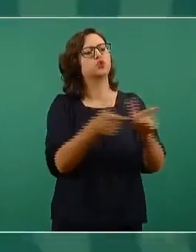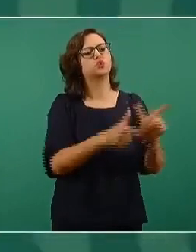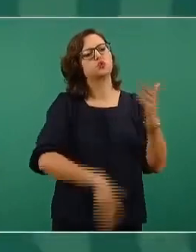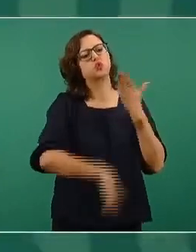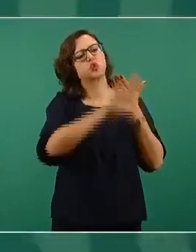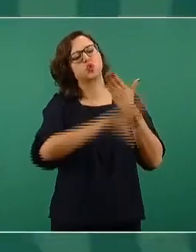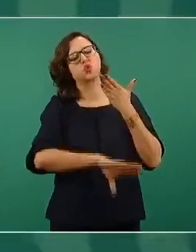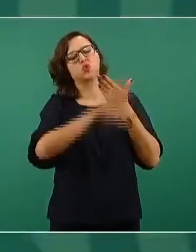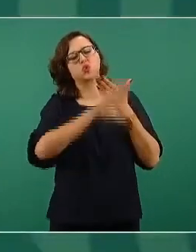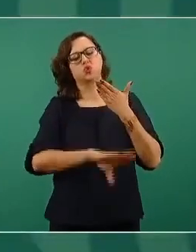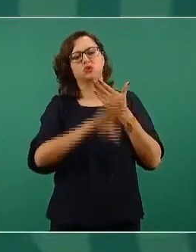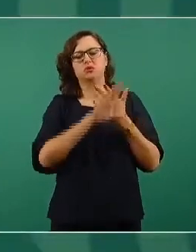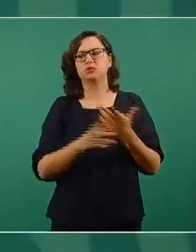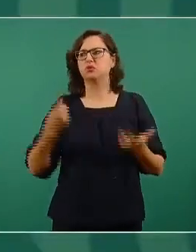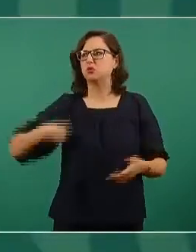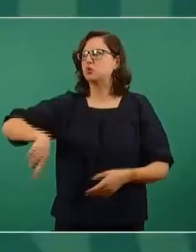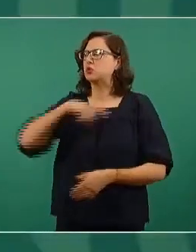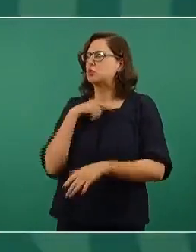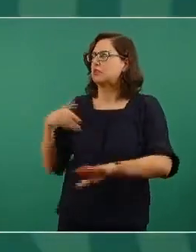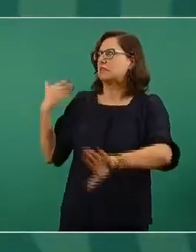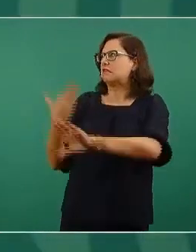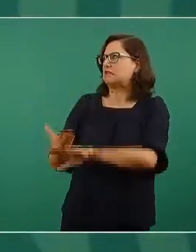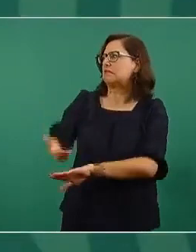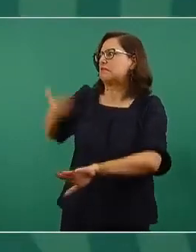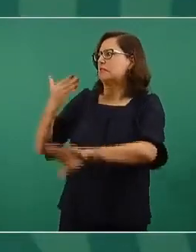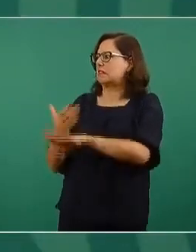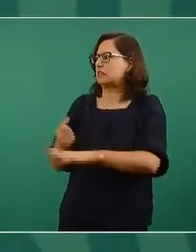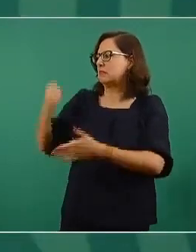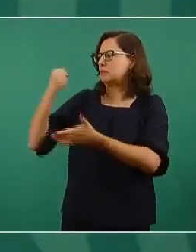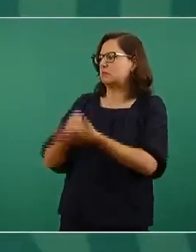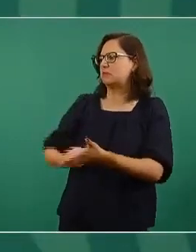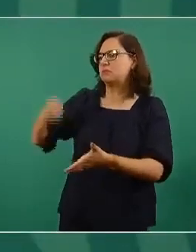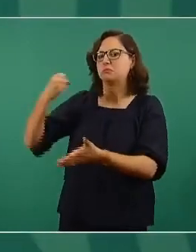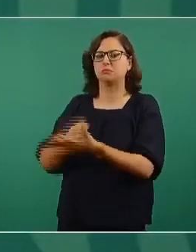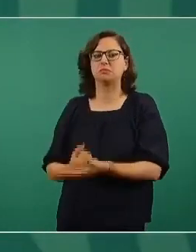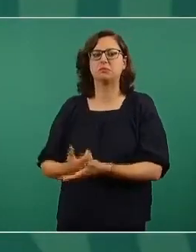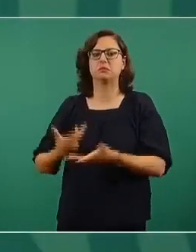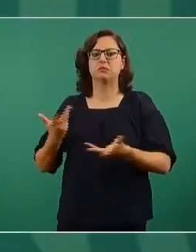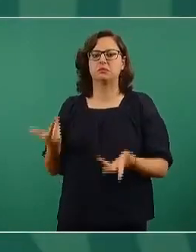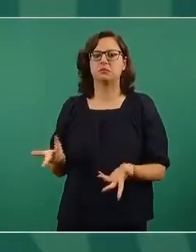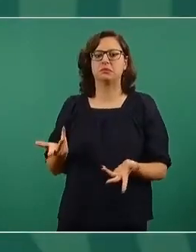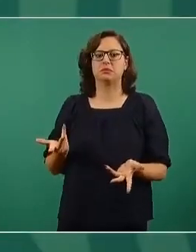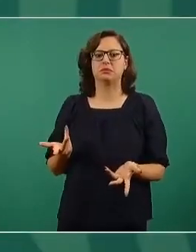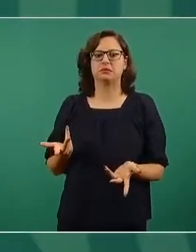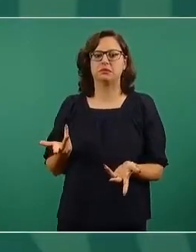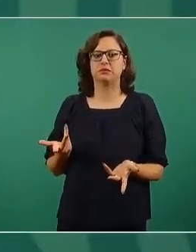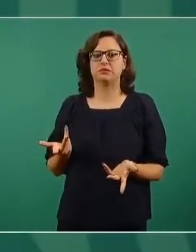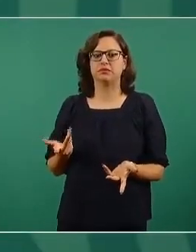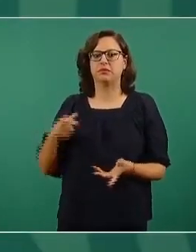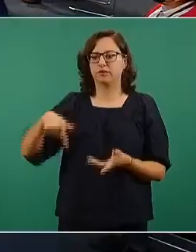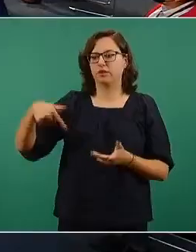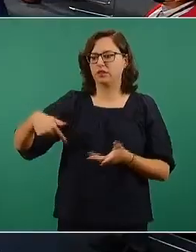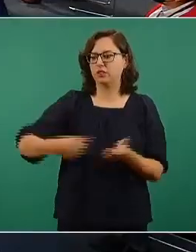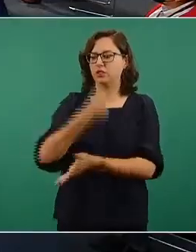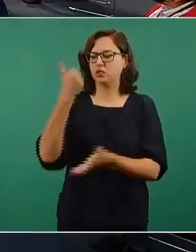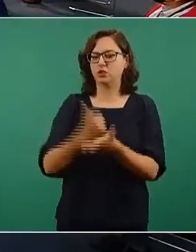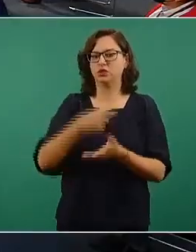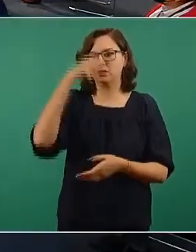que estamos dale y dale, ¿no? Pongan la radio aquí, en la Ciudad de México,